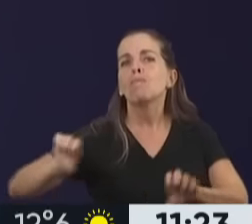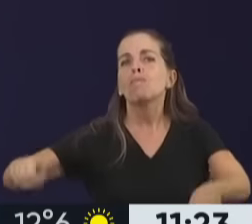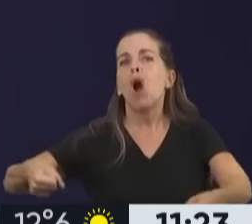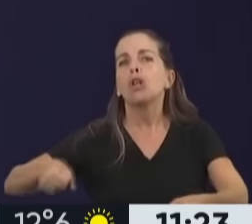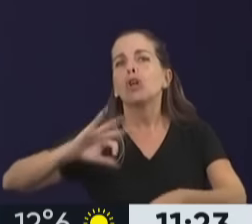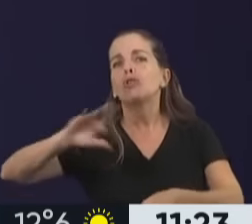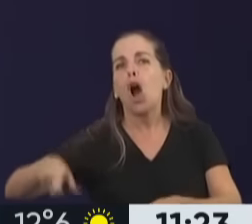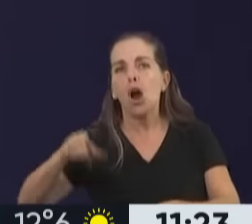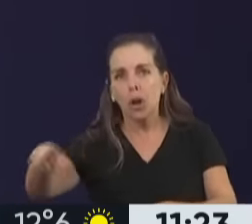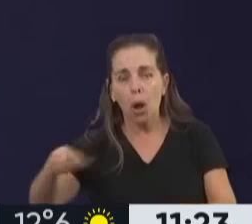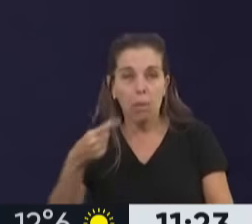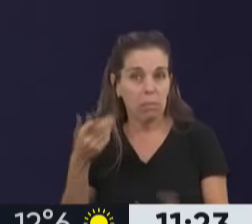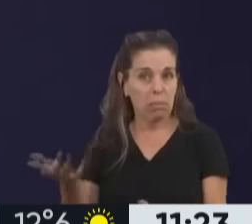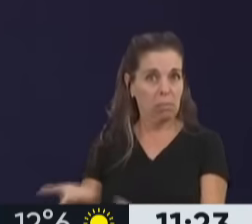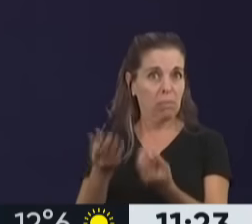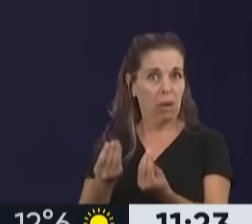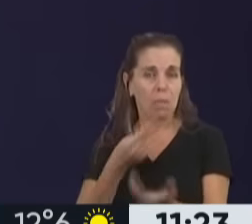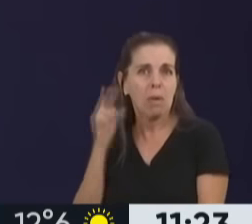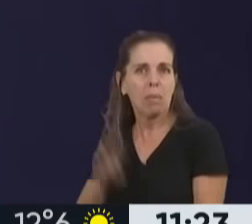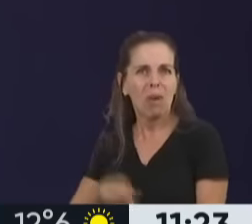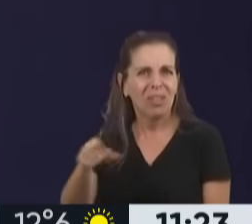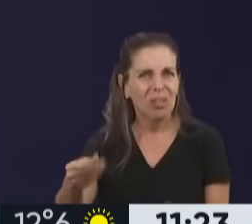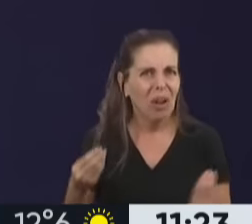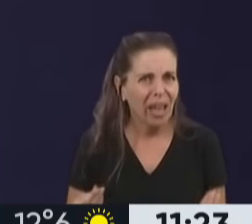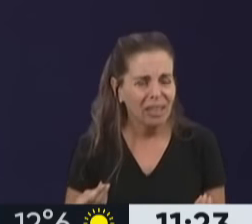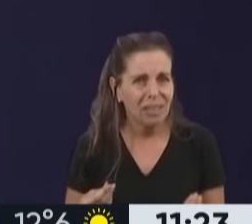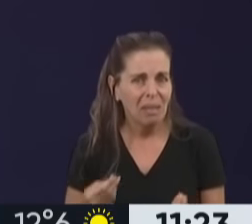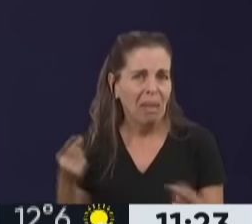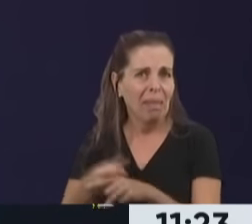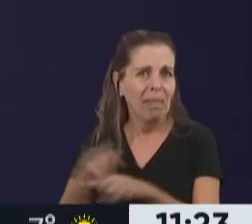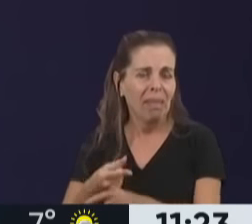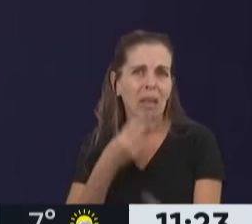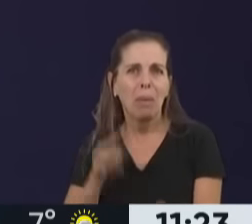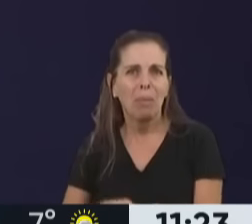la discusión impositiva con un motochorro es en vano